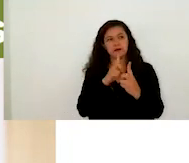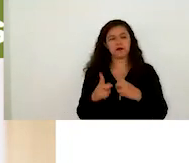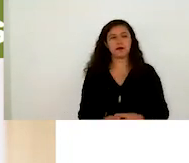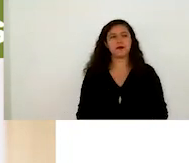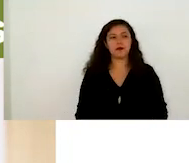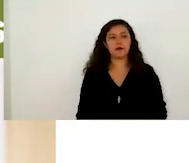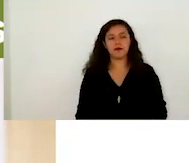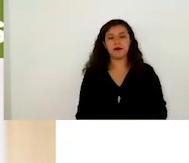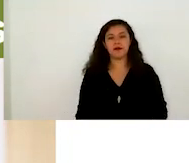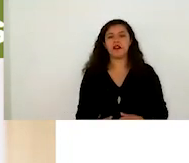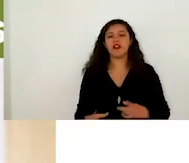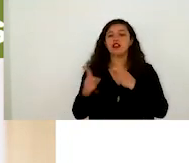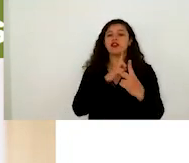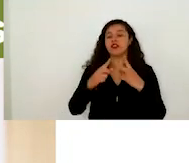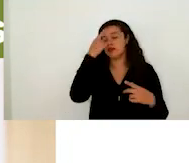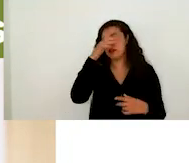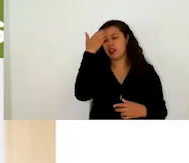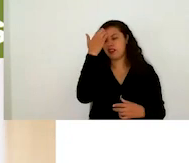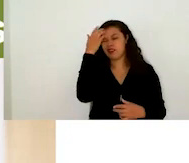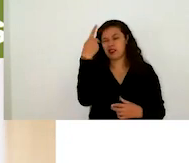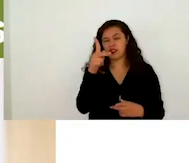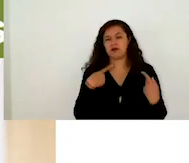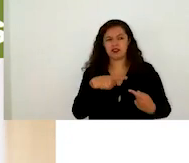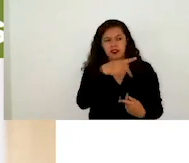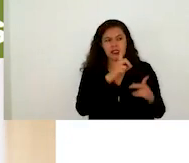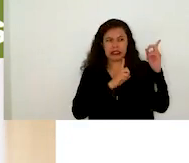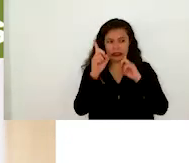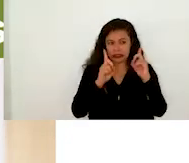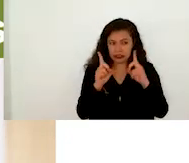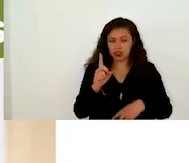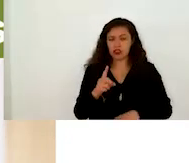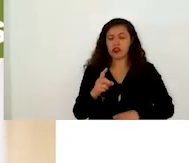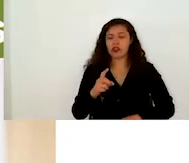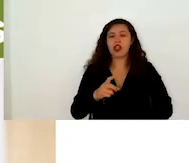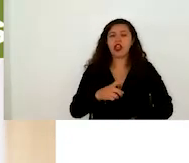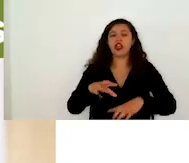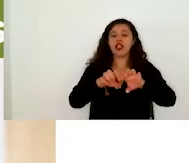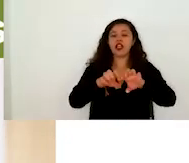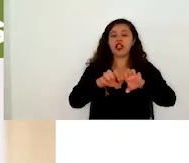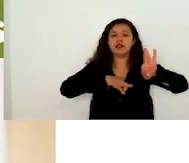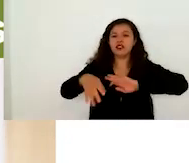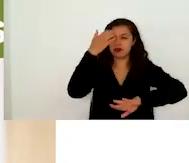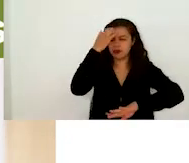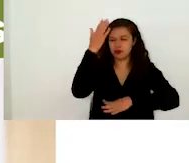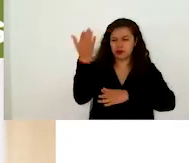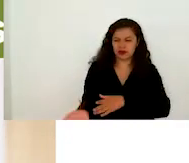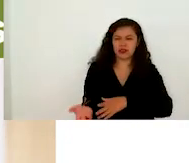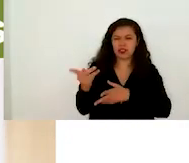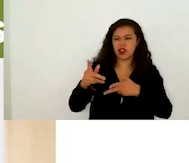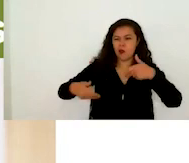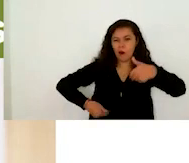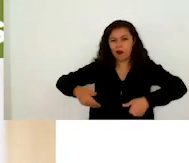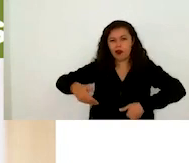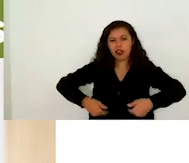la parte de sociales para las favelas inquietudes del otro las inquietudes de los equipos de trabajo las molestias quizás